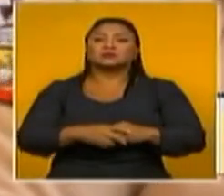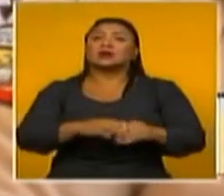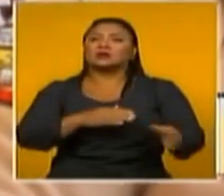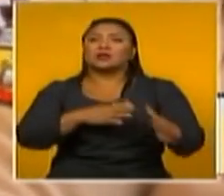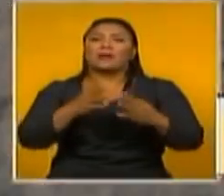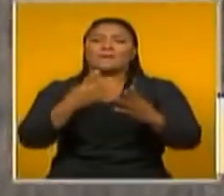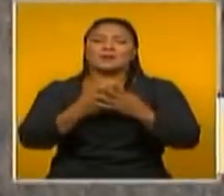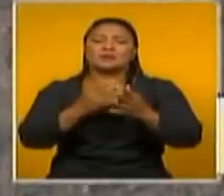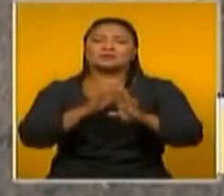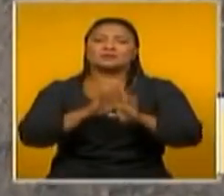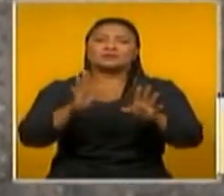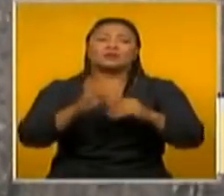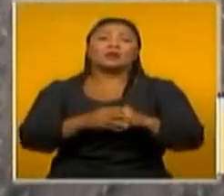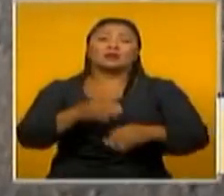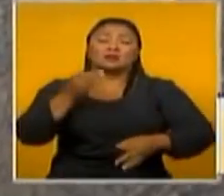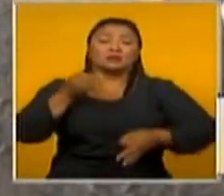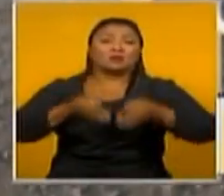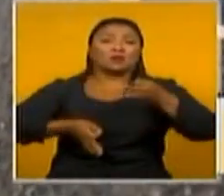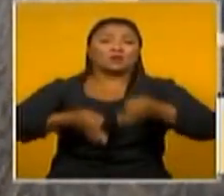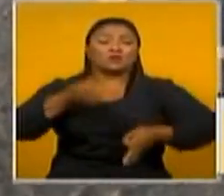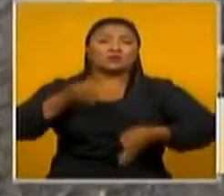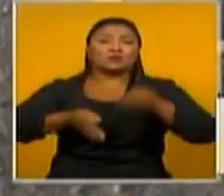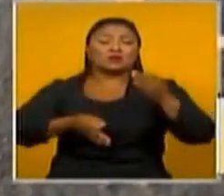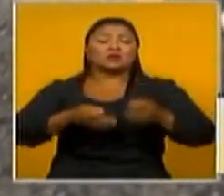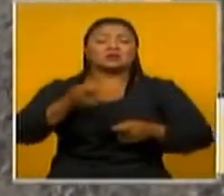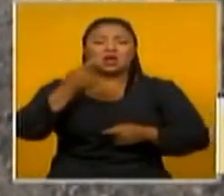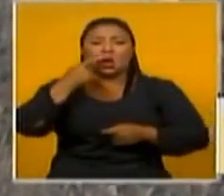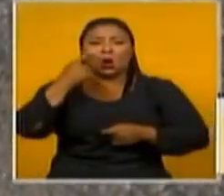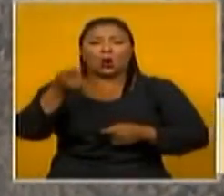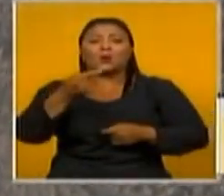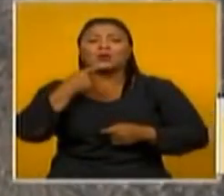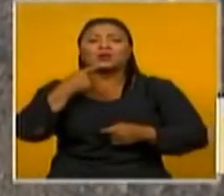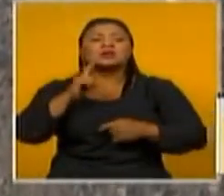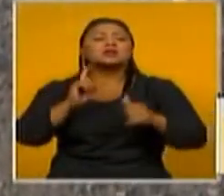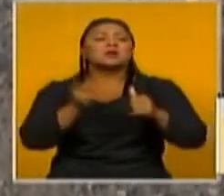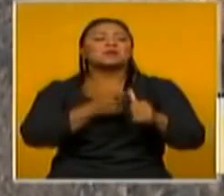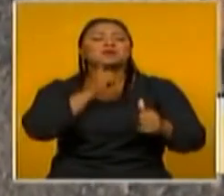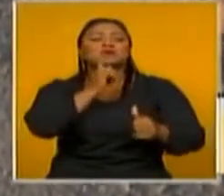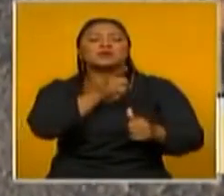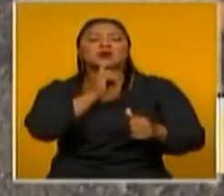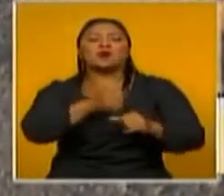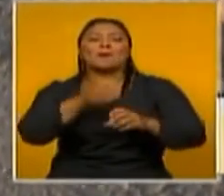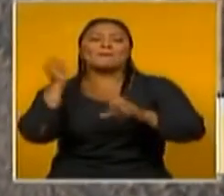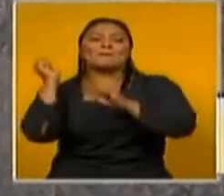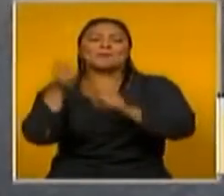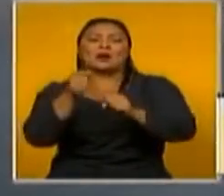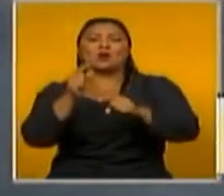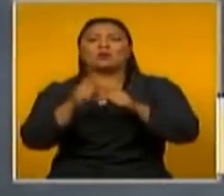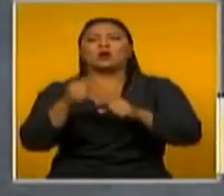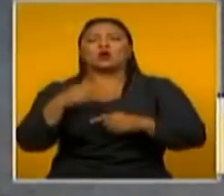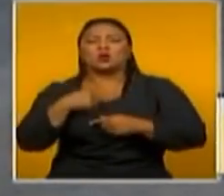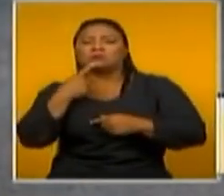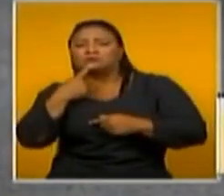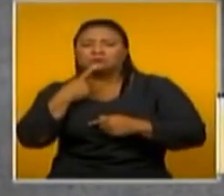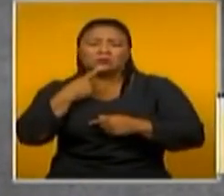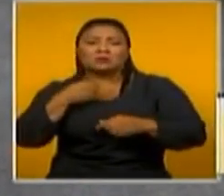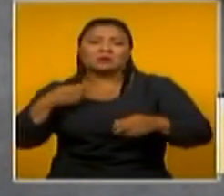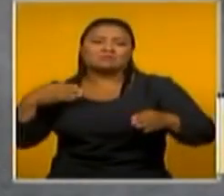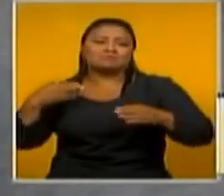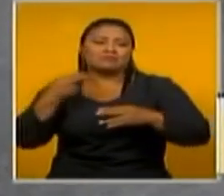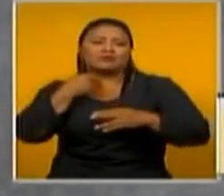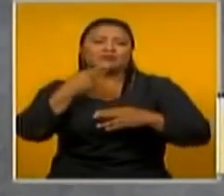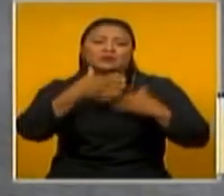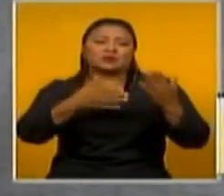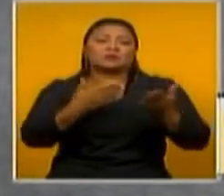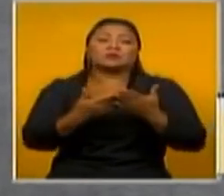internamiento correspondiente. En la audiencia, alias Duende habría dicho que Vergara lo agredió con un palo y por eso lo apuñaló. De acuerdo a la información que maneja